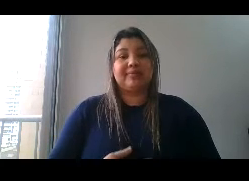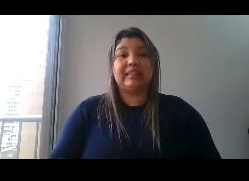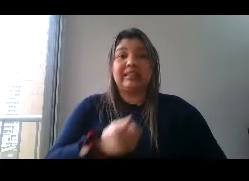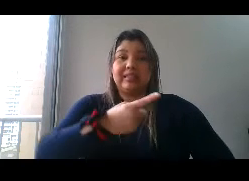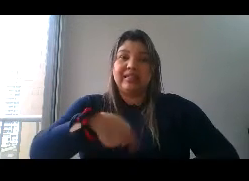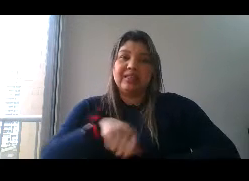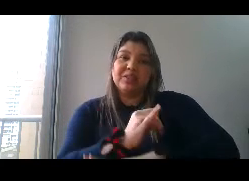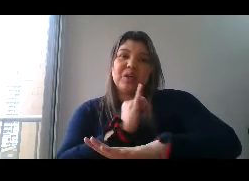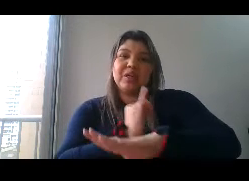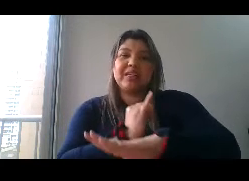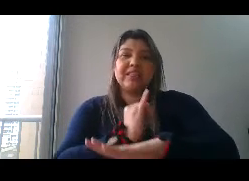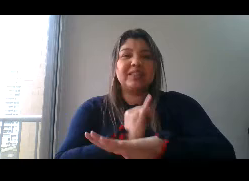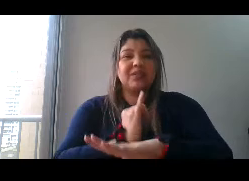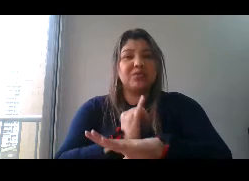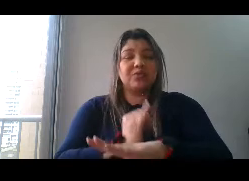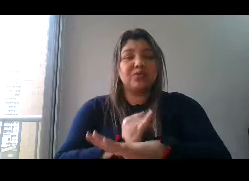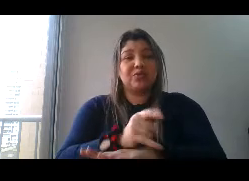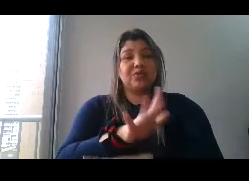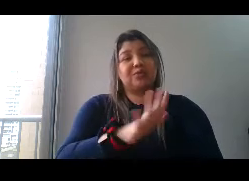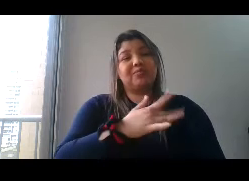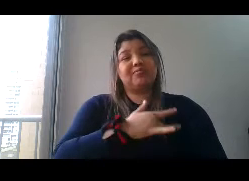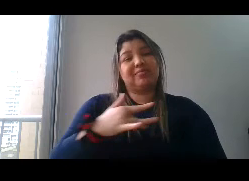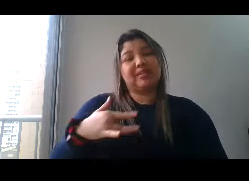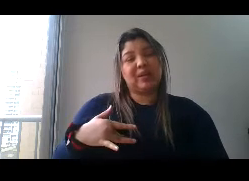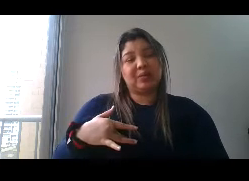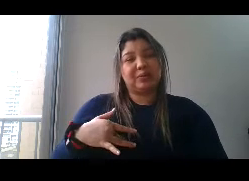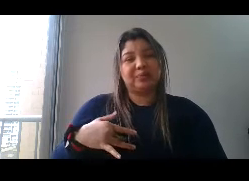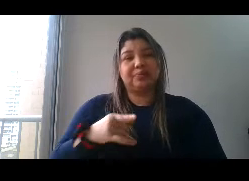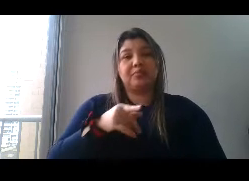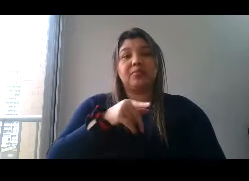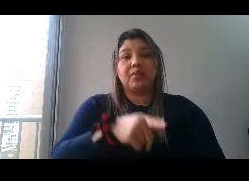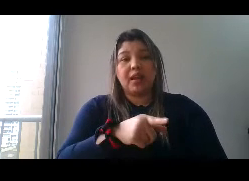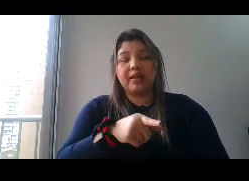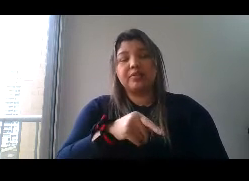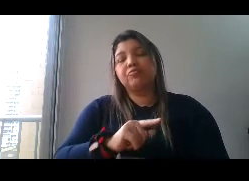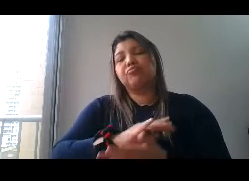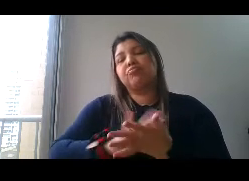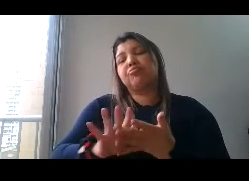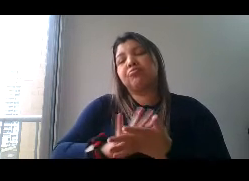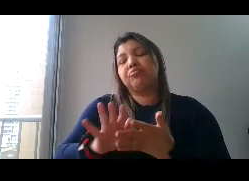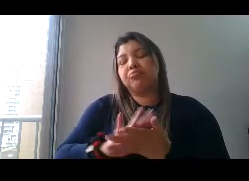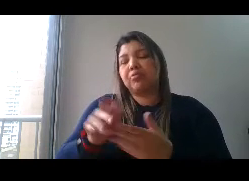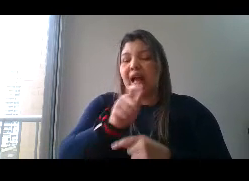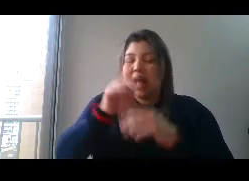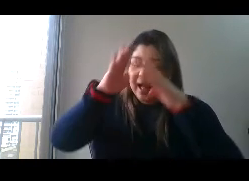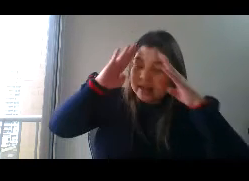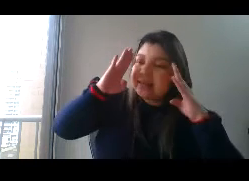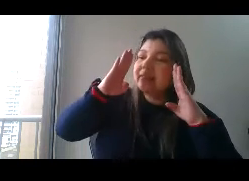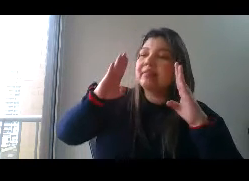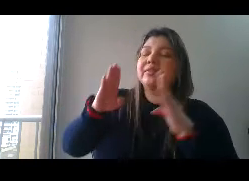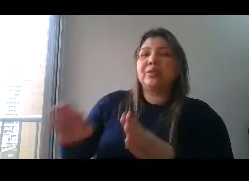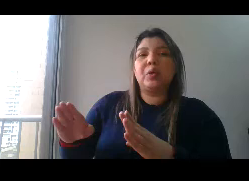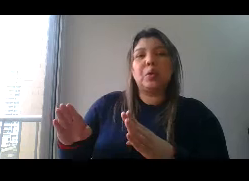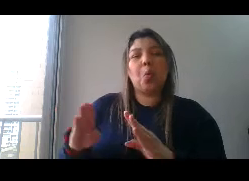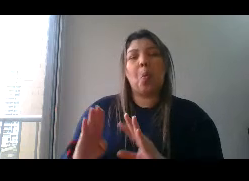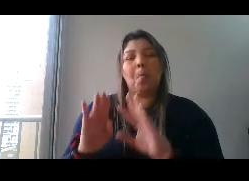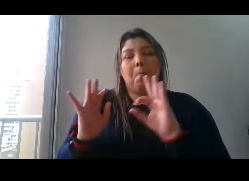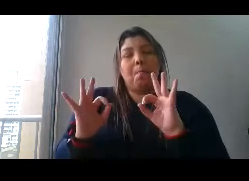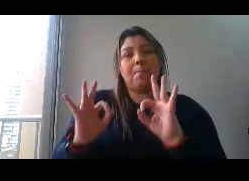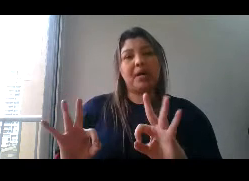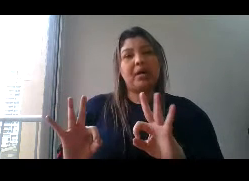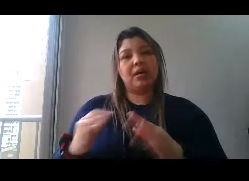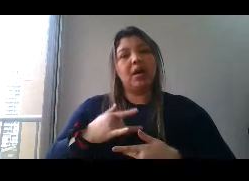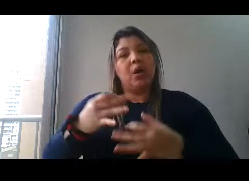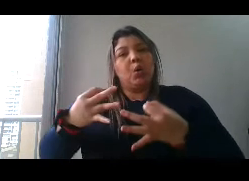esté enmarcada básicamente en eso, que la atención del paciente siempre es encaminada en una atención